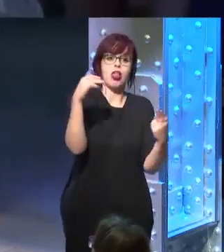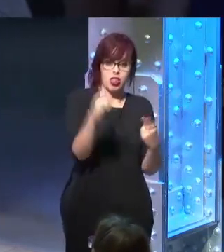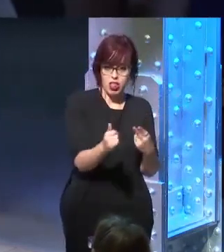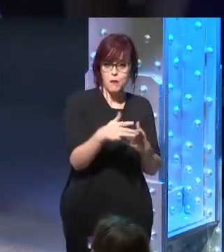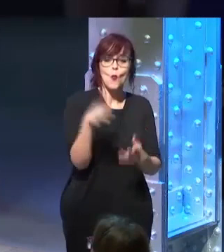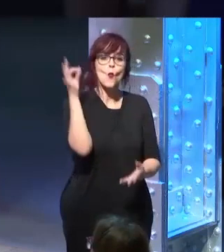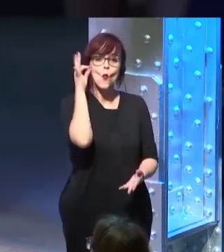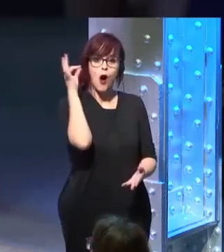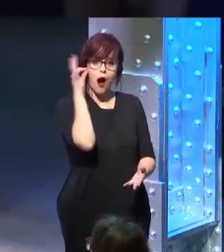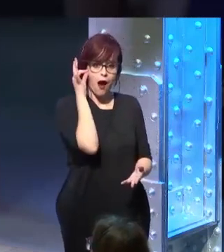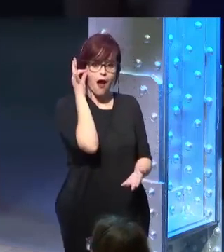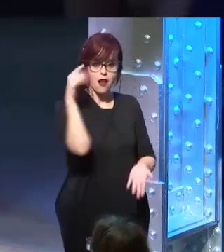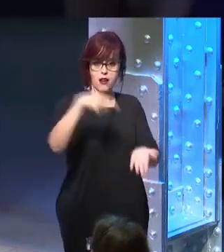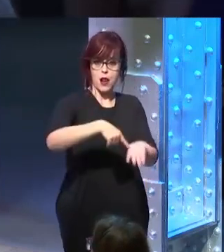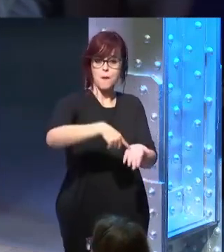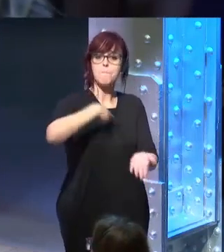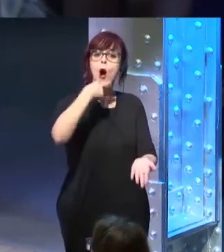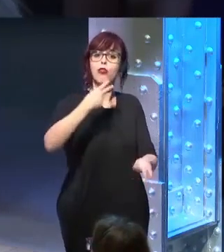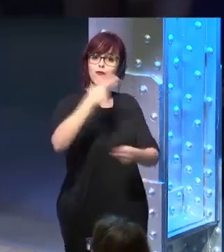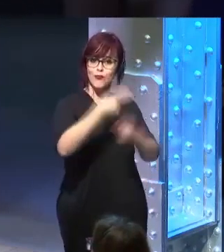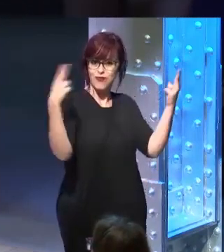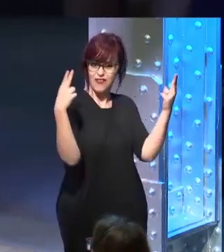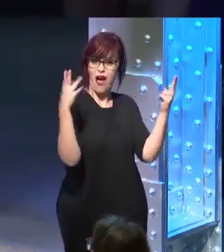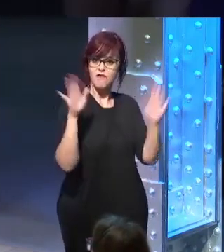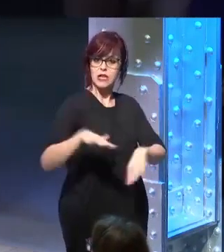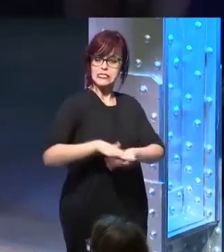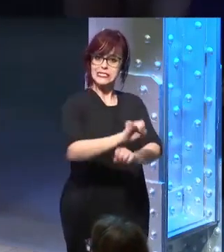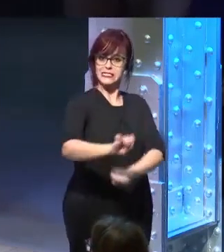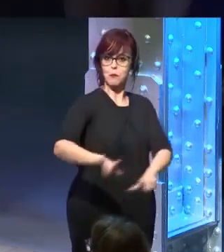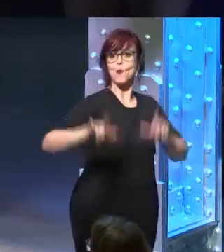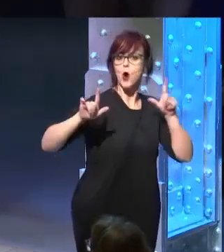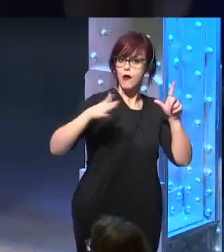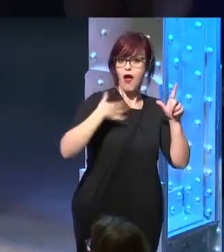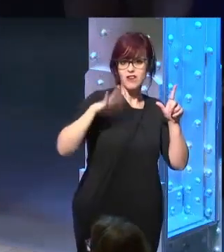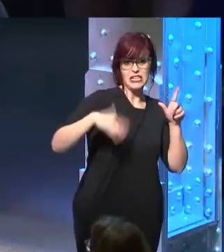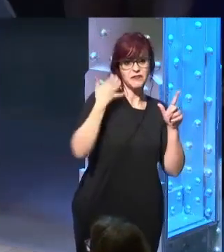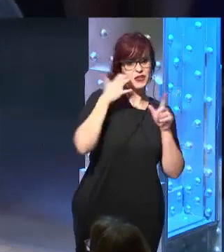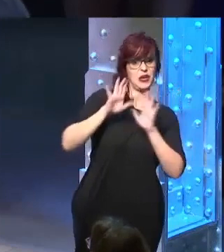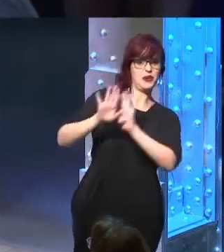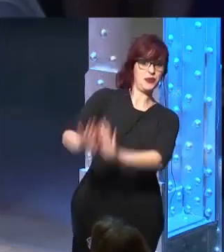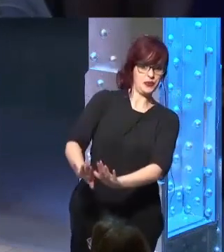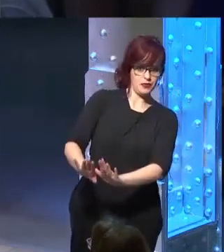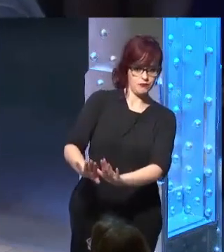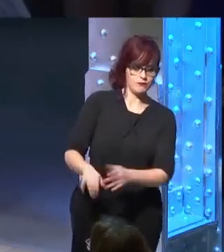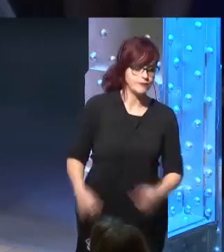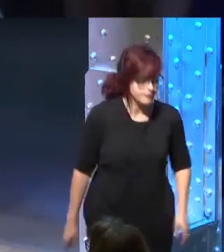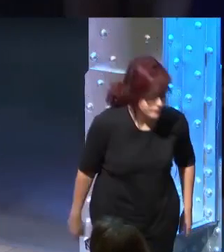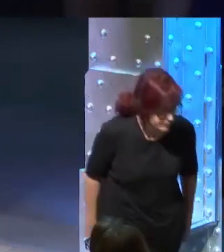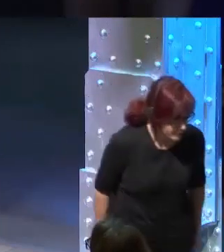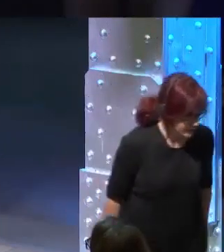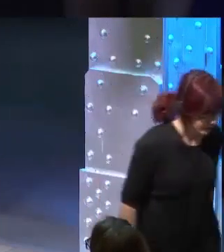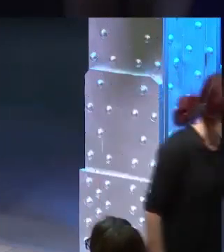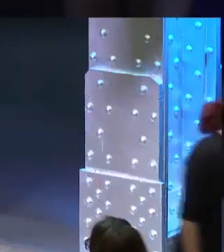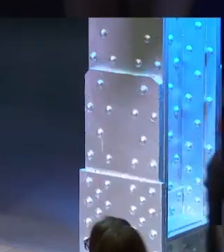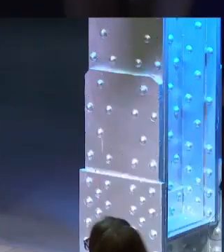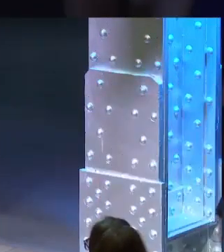reclaman una voz pública suelen ser tratadas como bichos raros. Aquí tenemos un caso obvio, por ejemplo, que es